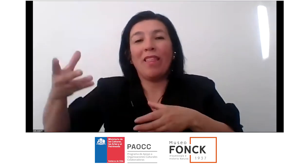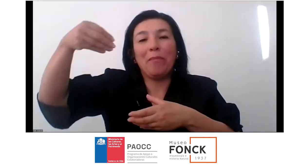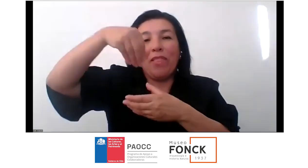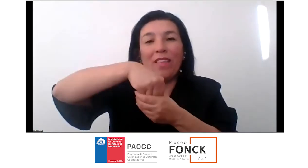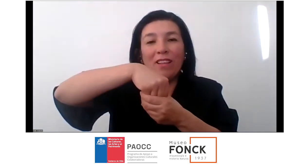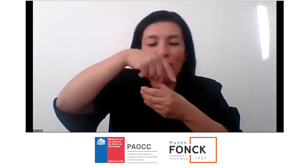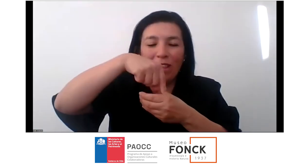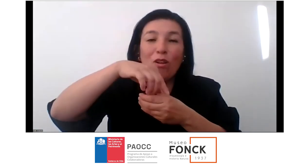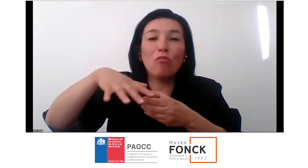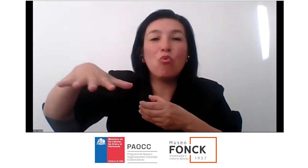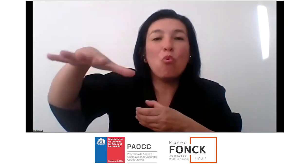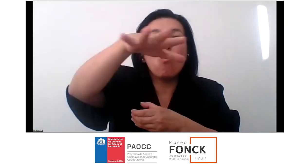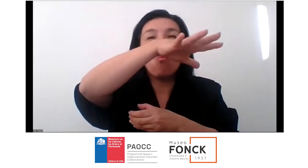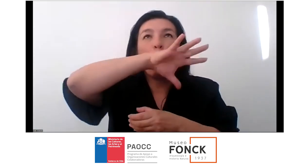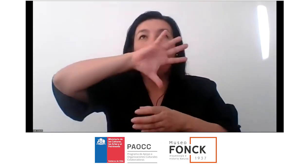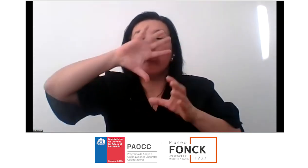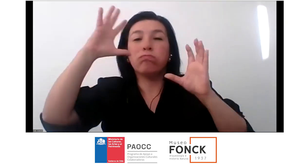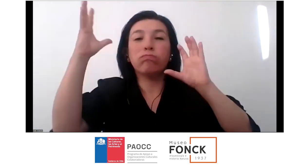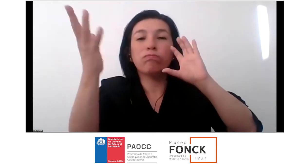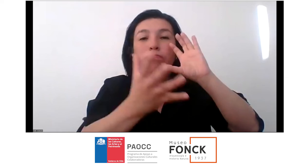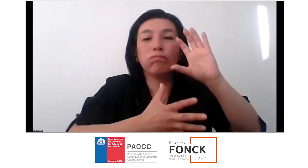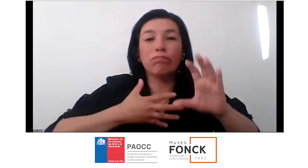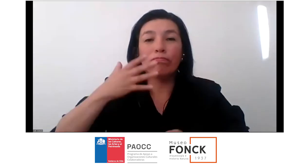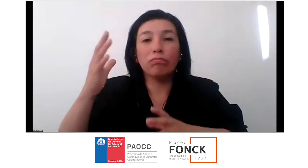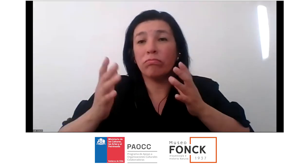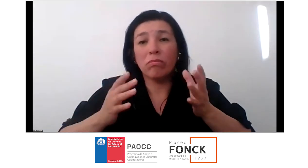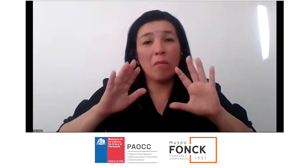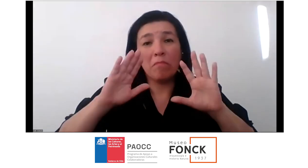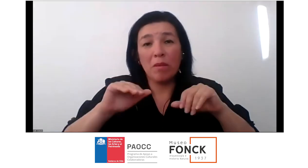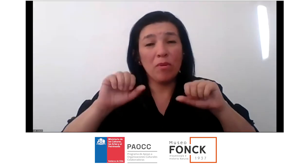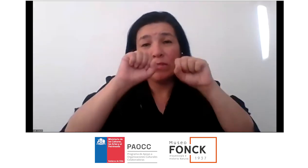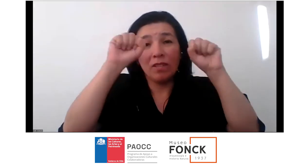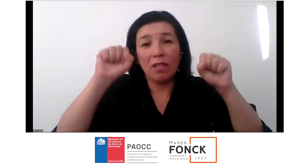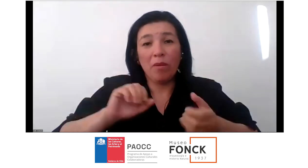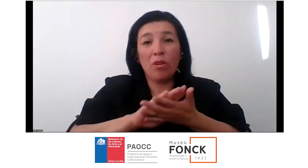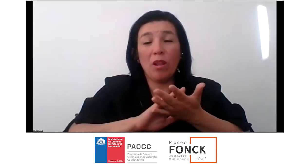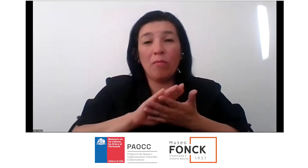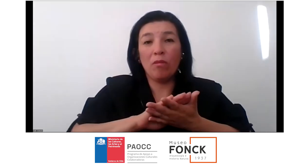un ecosistema que funciona como cualquier sistema, que si yo tiro de una